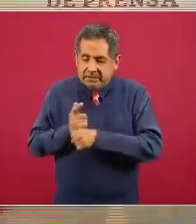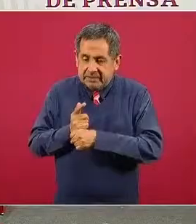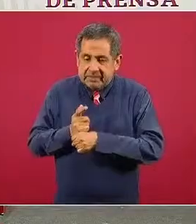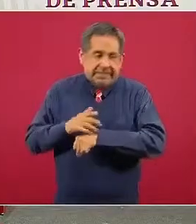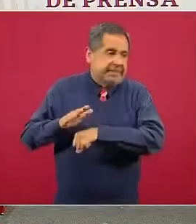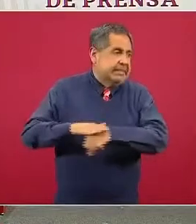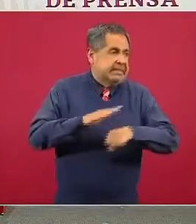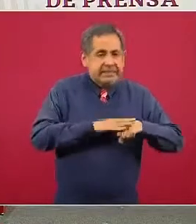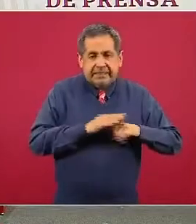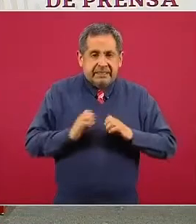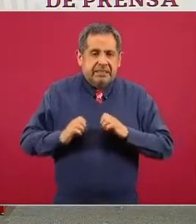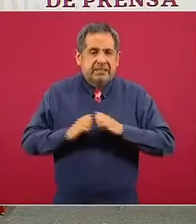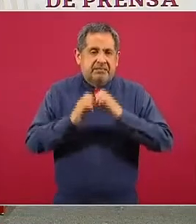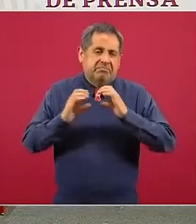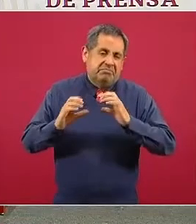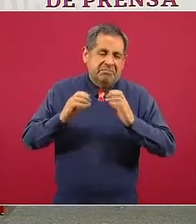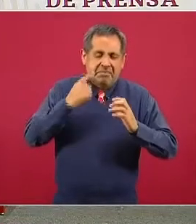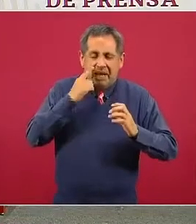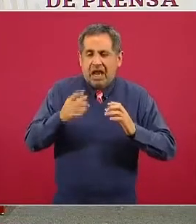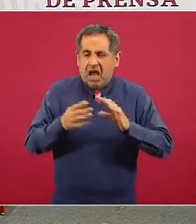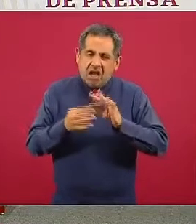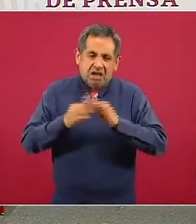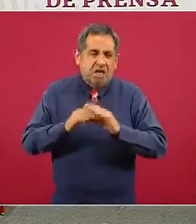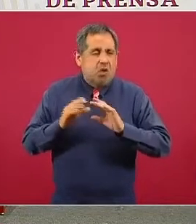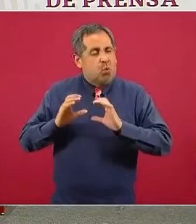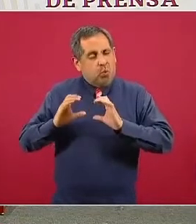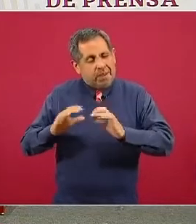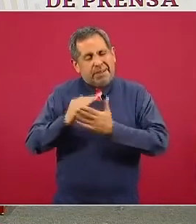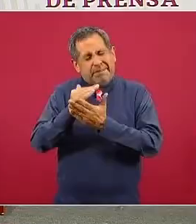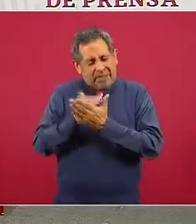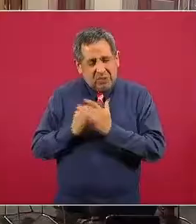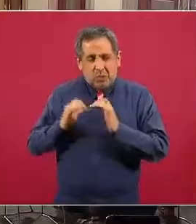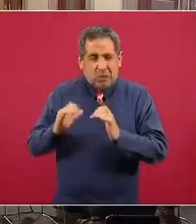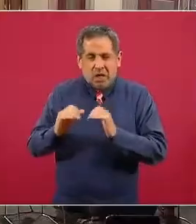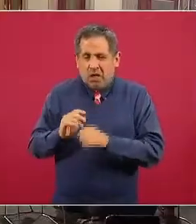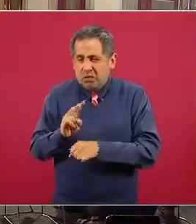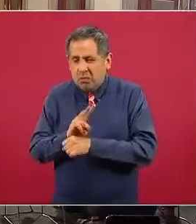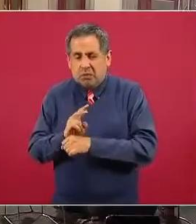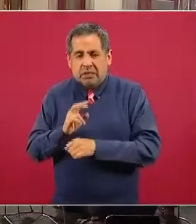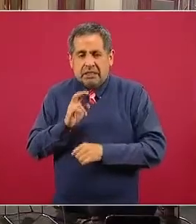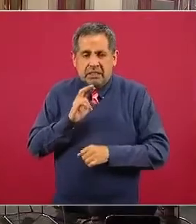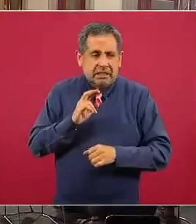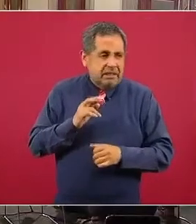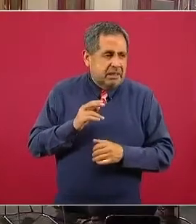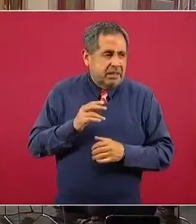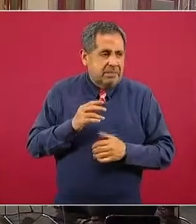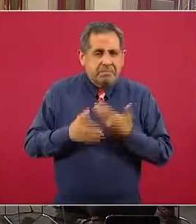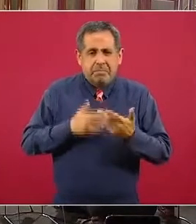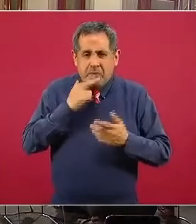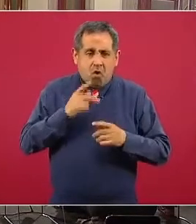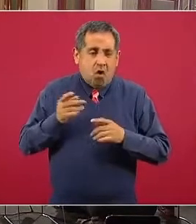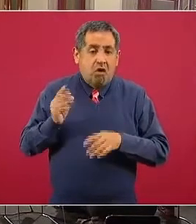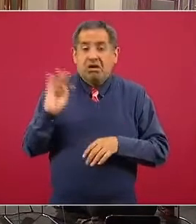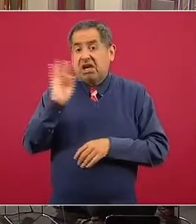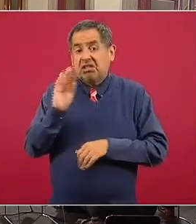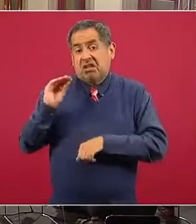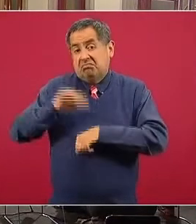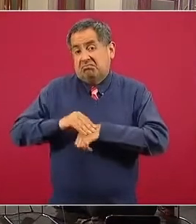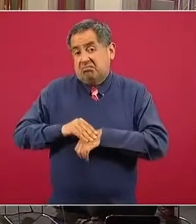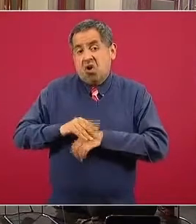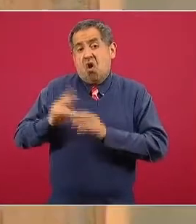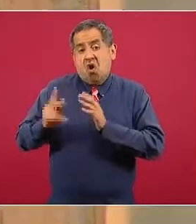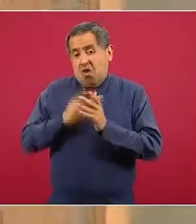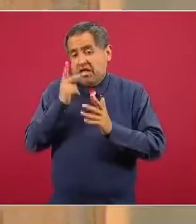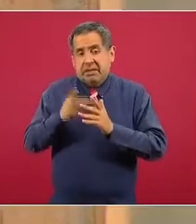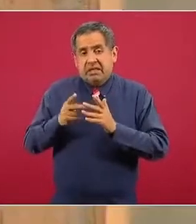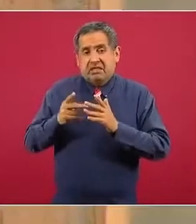entrar en comunicación con ella para incrementar la magnitud de su respuesta o en su momento la implementación de